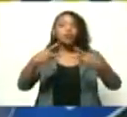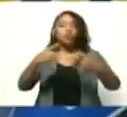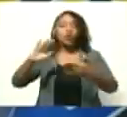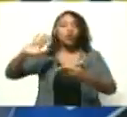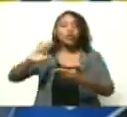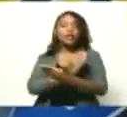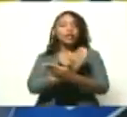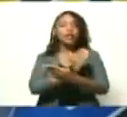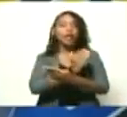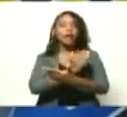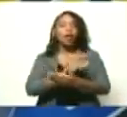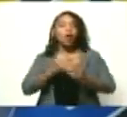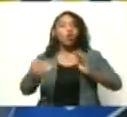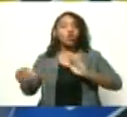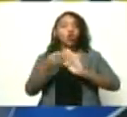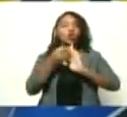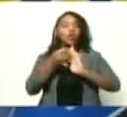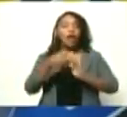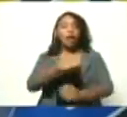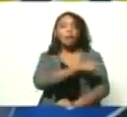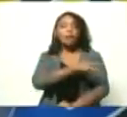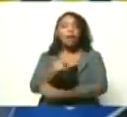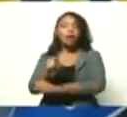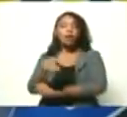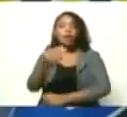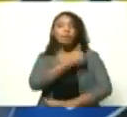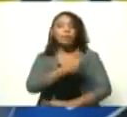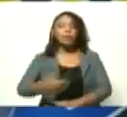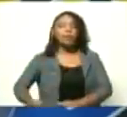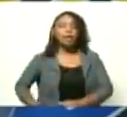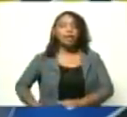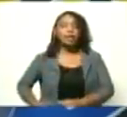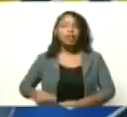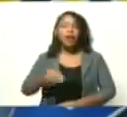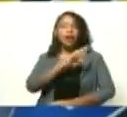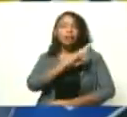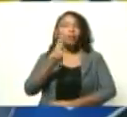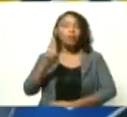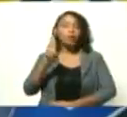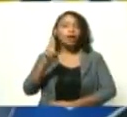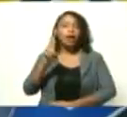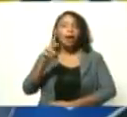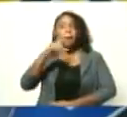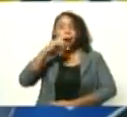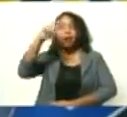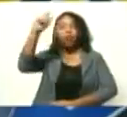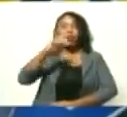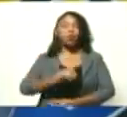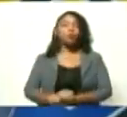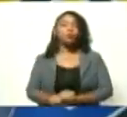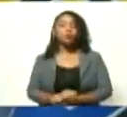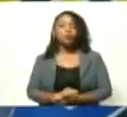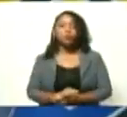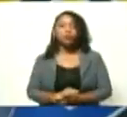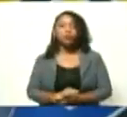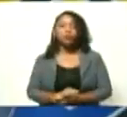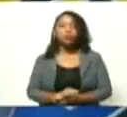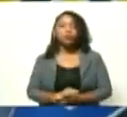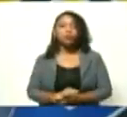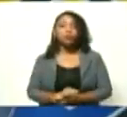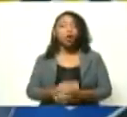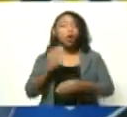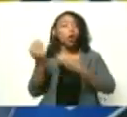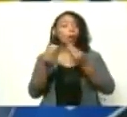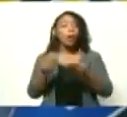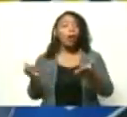revocatorio contra el mandato del presidente de la República, Nicolás Maduro Moro, tal como